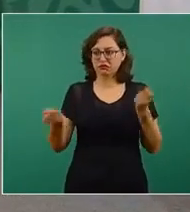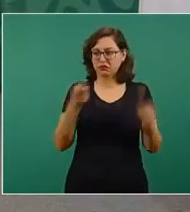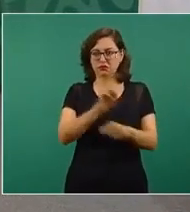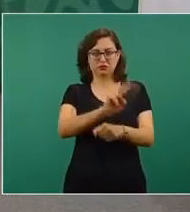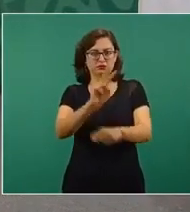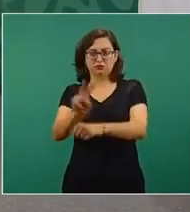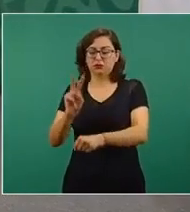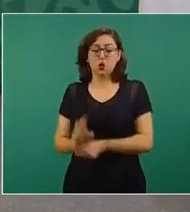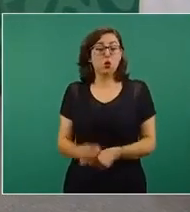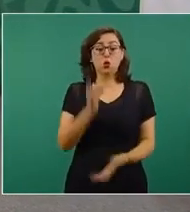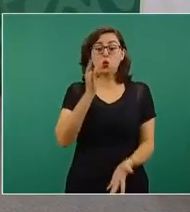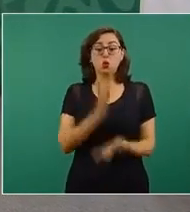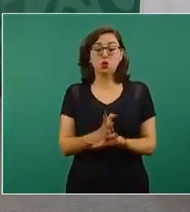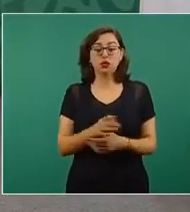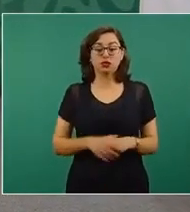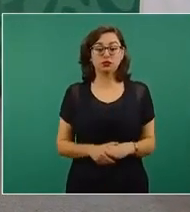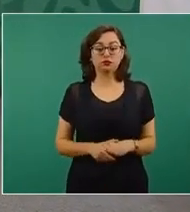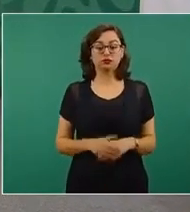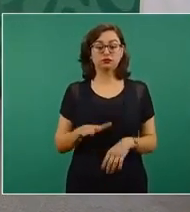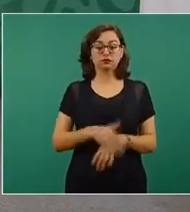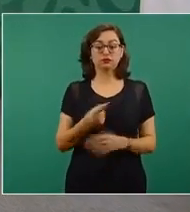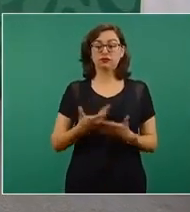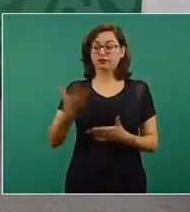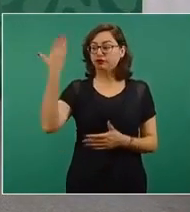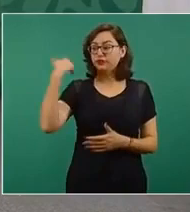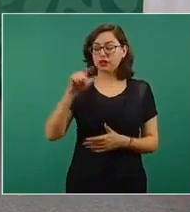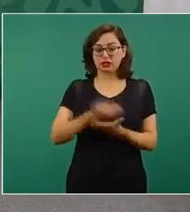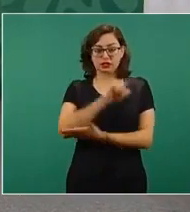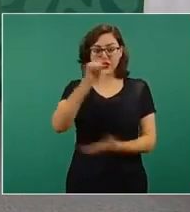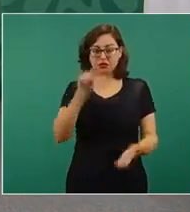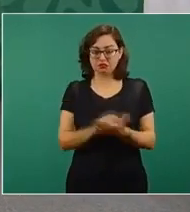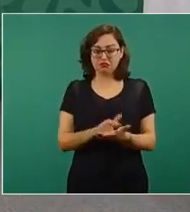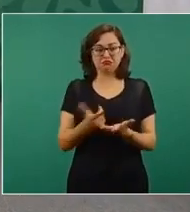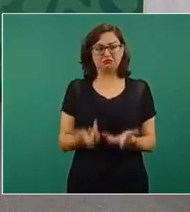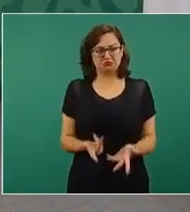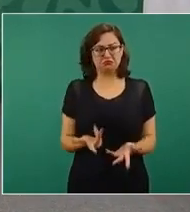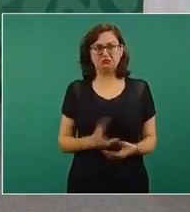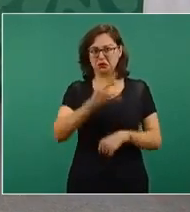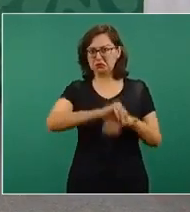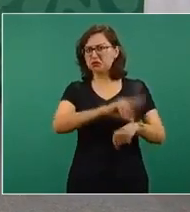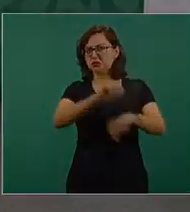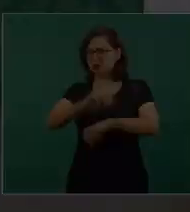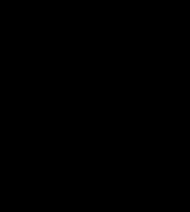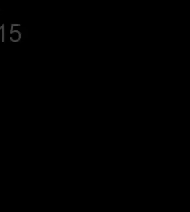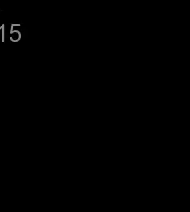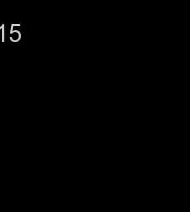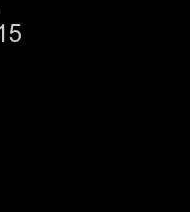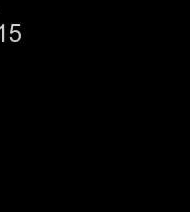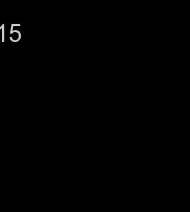regulando de la llamada reforma energética. Se mantienen los contratos que se